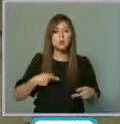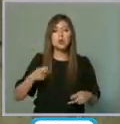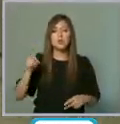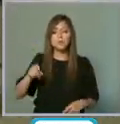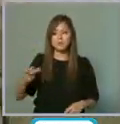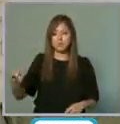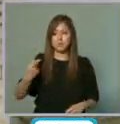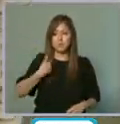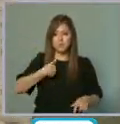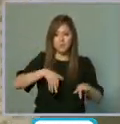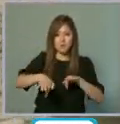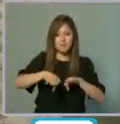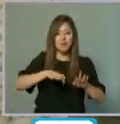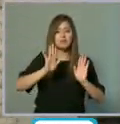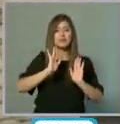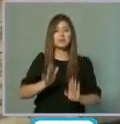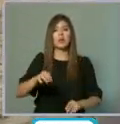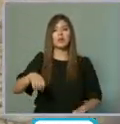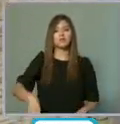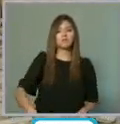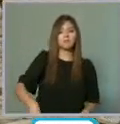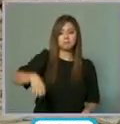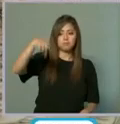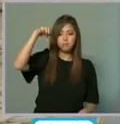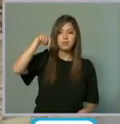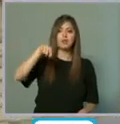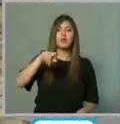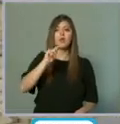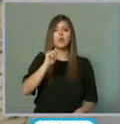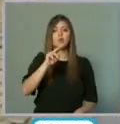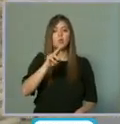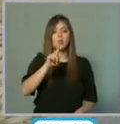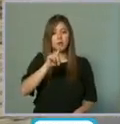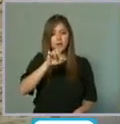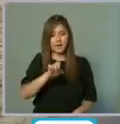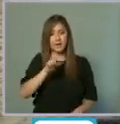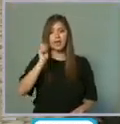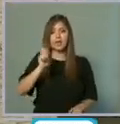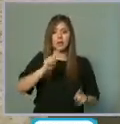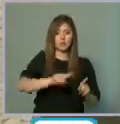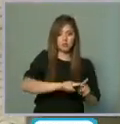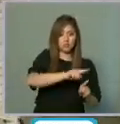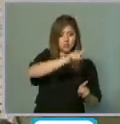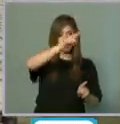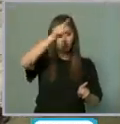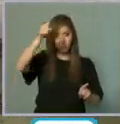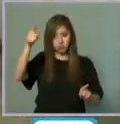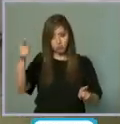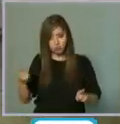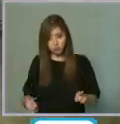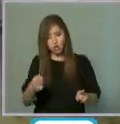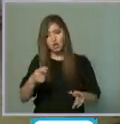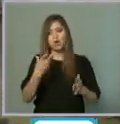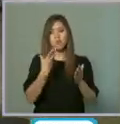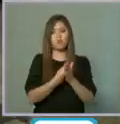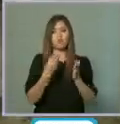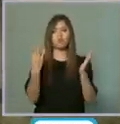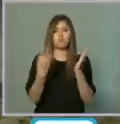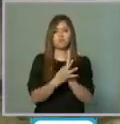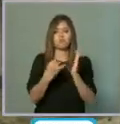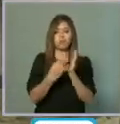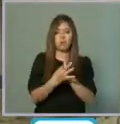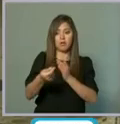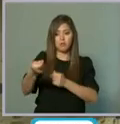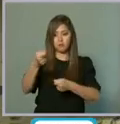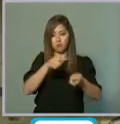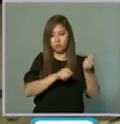tercera edad, es un derivado del tule, nada más que este es redondo y lleva un armado de herrería, y el trabajo de forrado